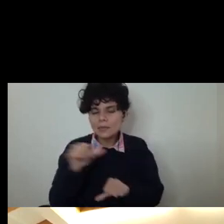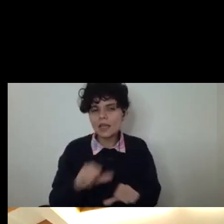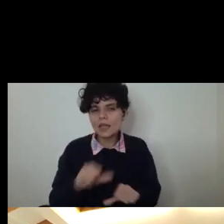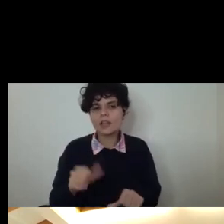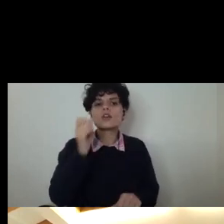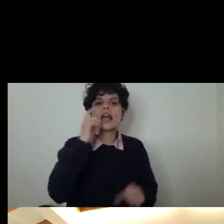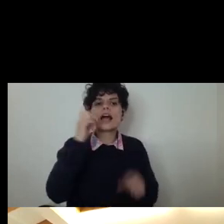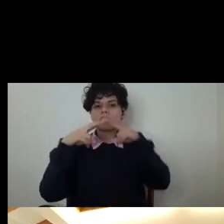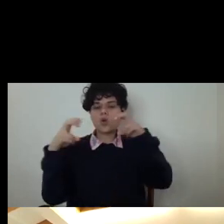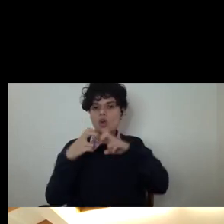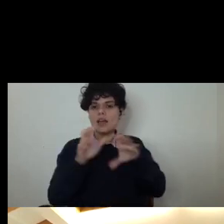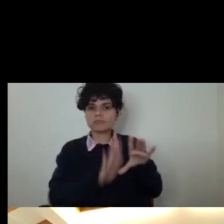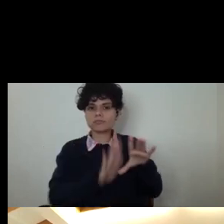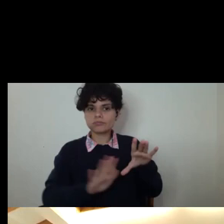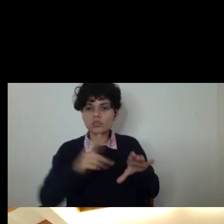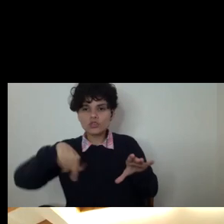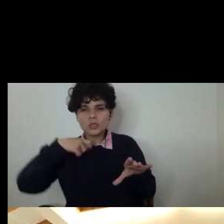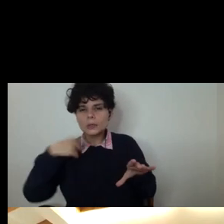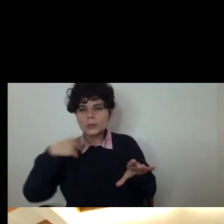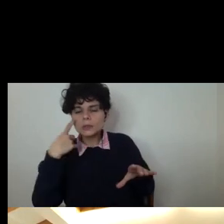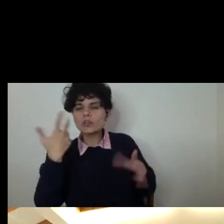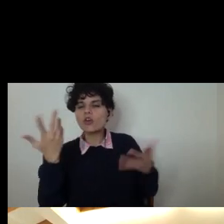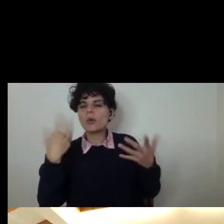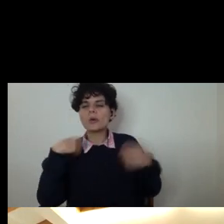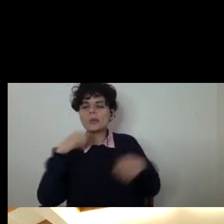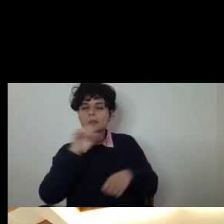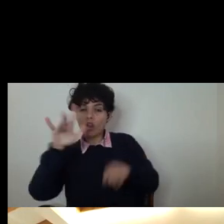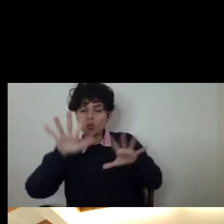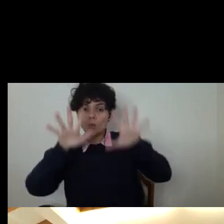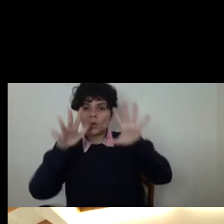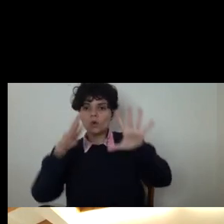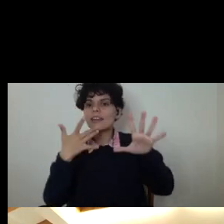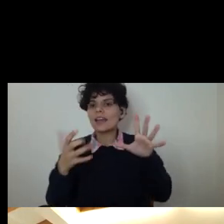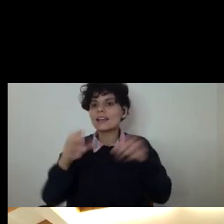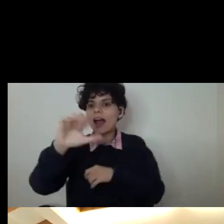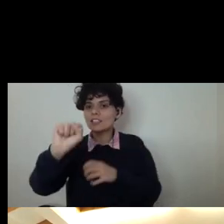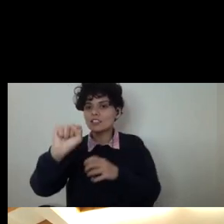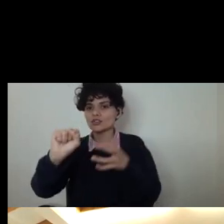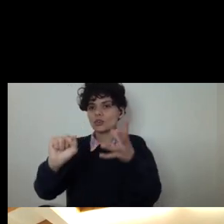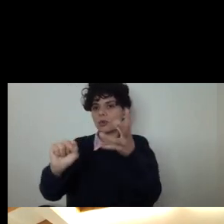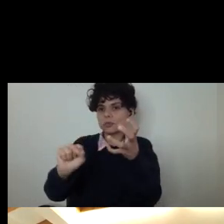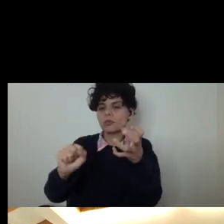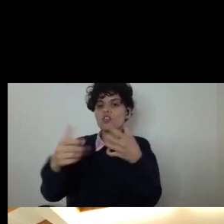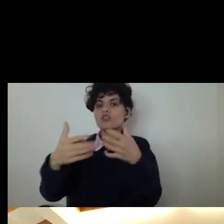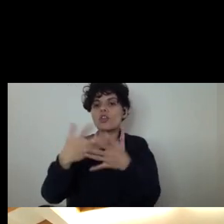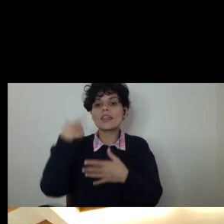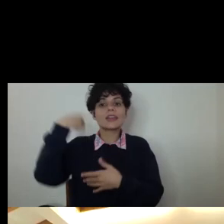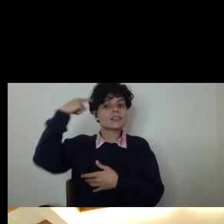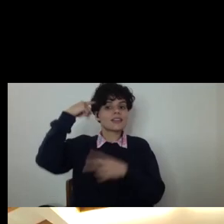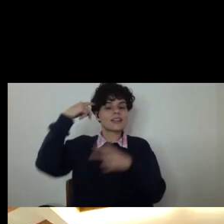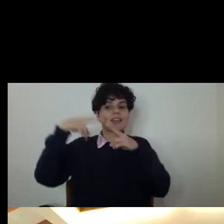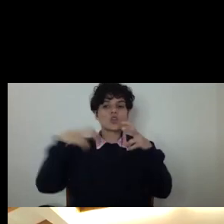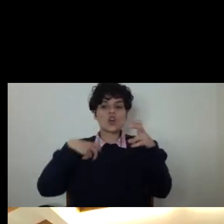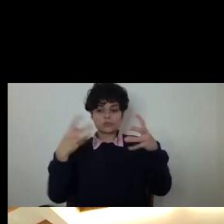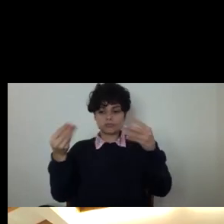la fluorescencia de un detector de calcio fluorescente que está incorporado en el soma de las neuronas.